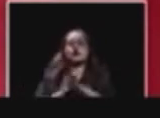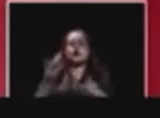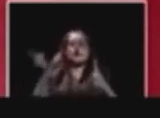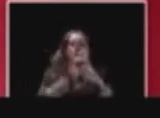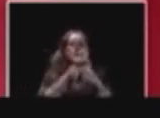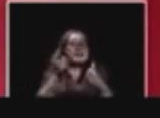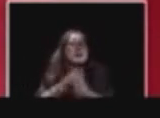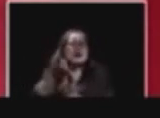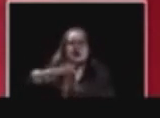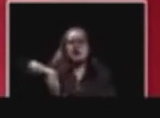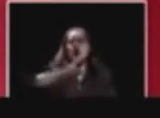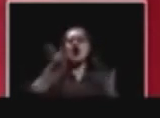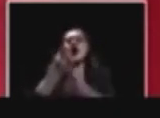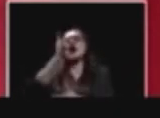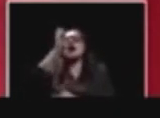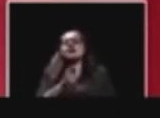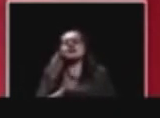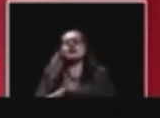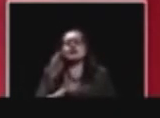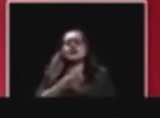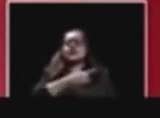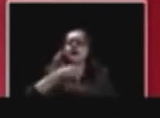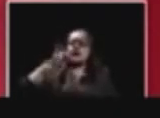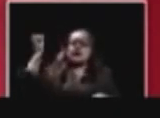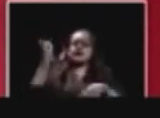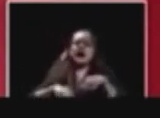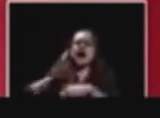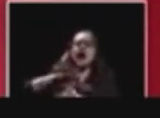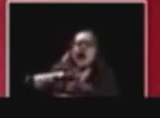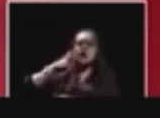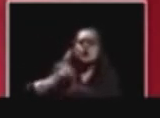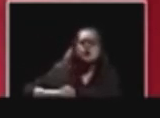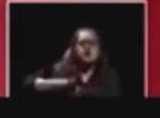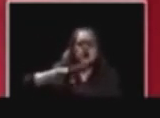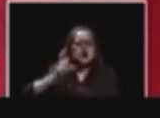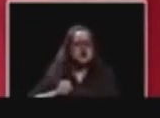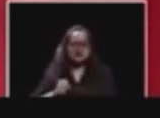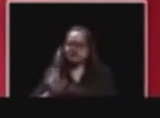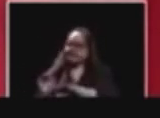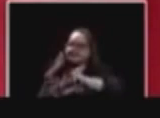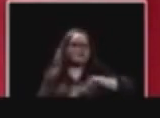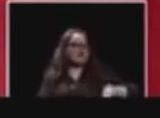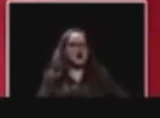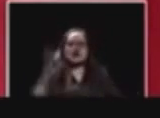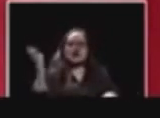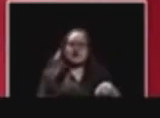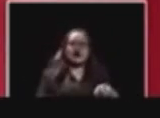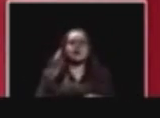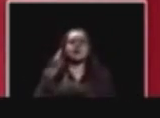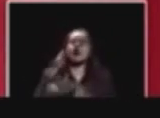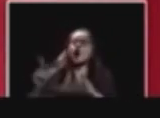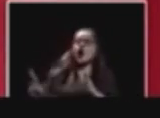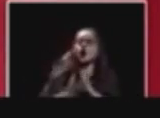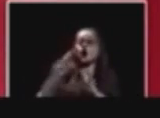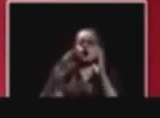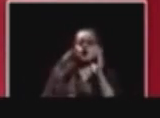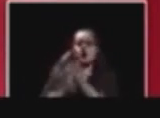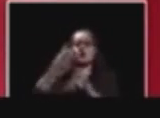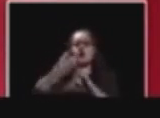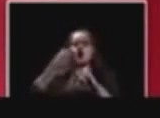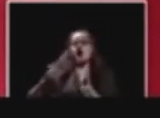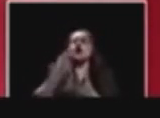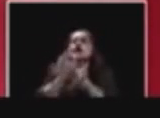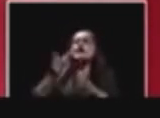haremos es acabar con los abusos. A partir de ahora se restablece la democracia y la